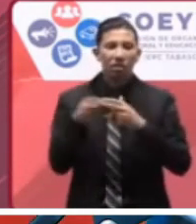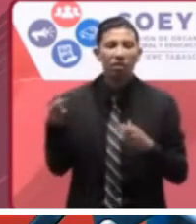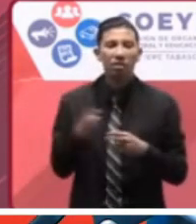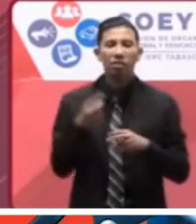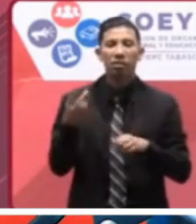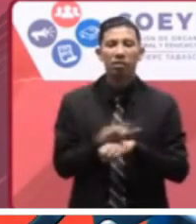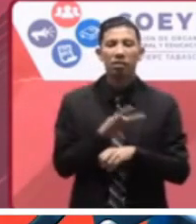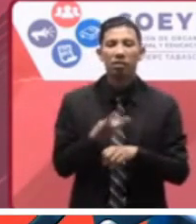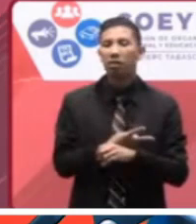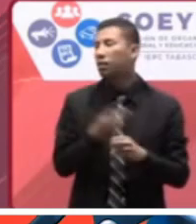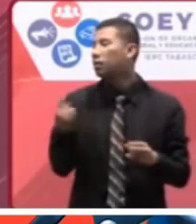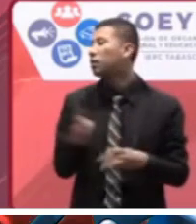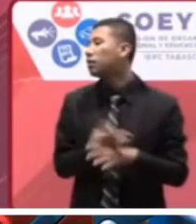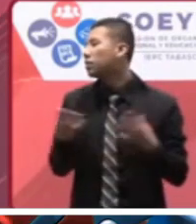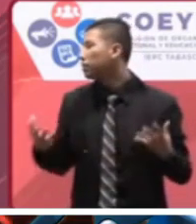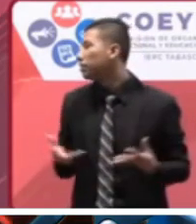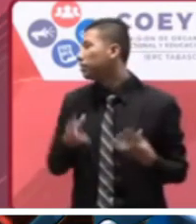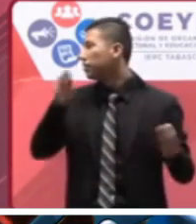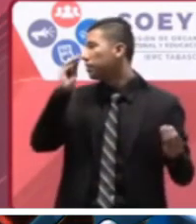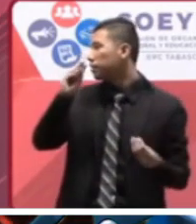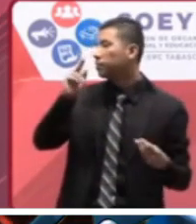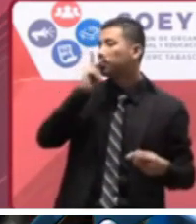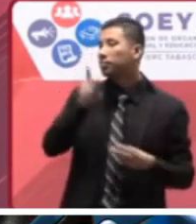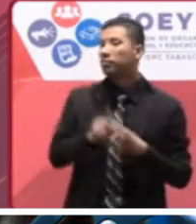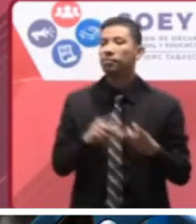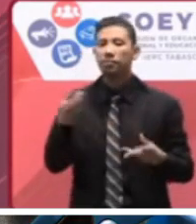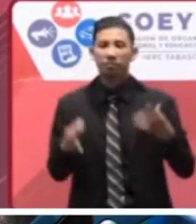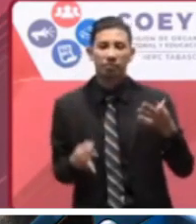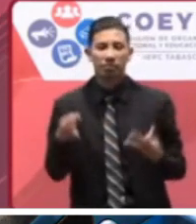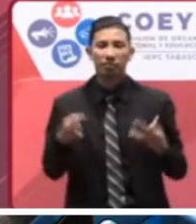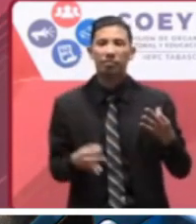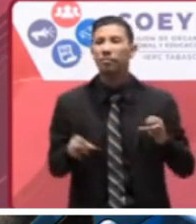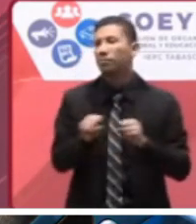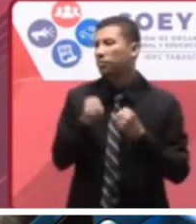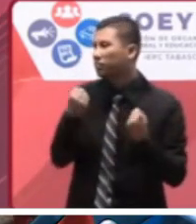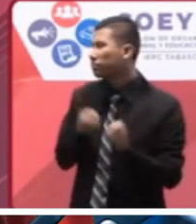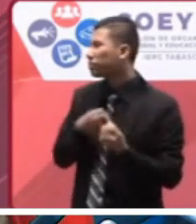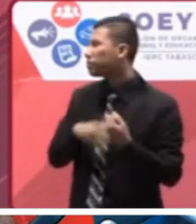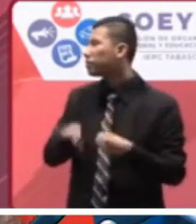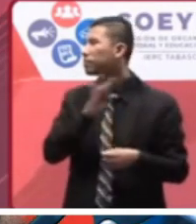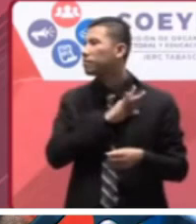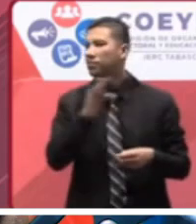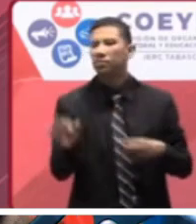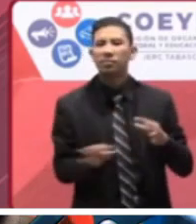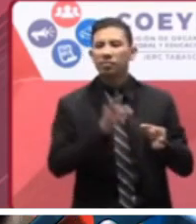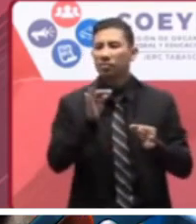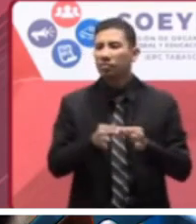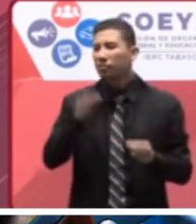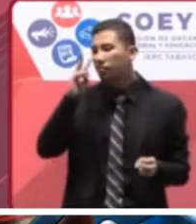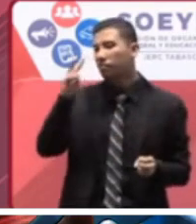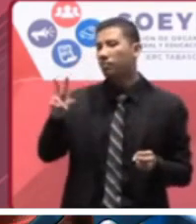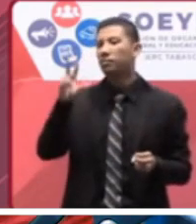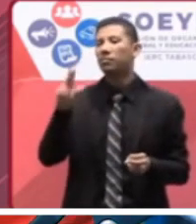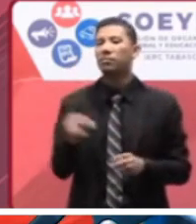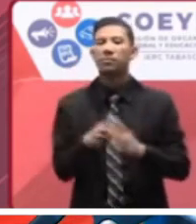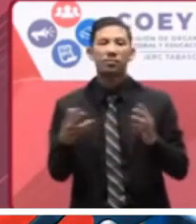seguro, con el sistema democrático y con la justicia social, pueden tener puntos de vista y no escupirse